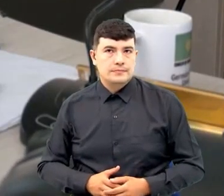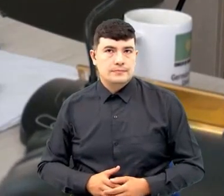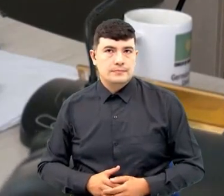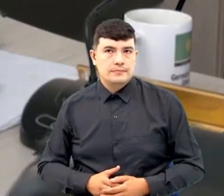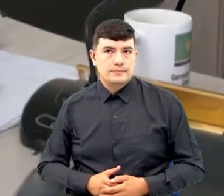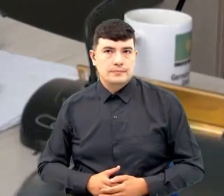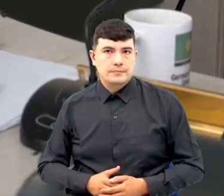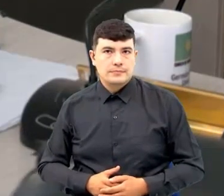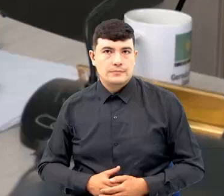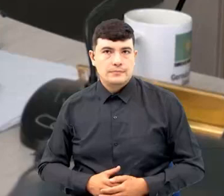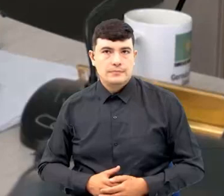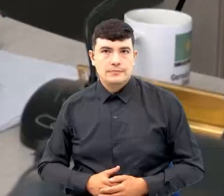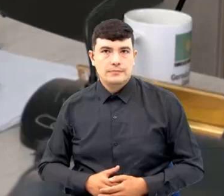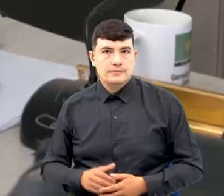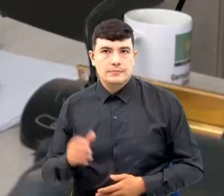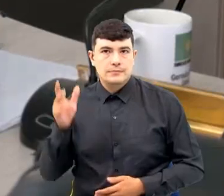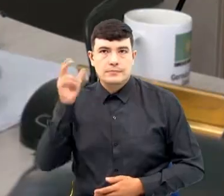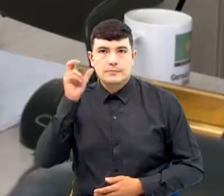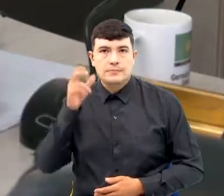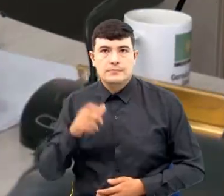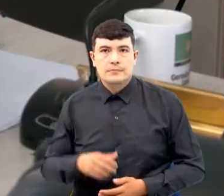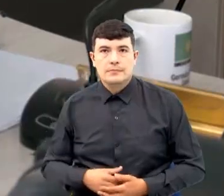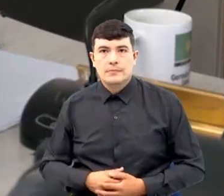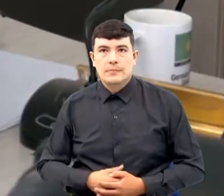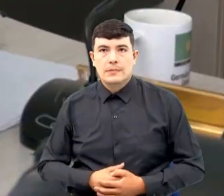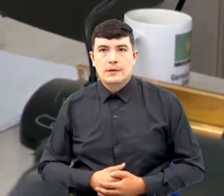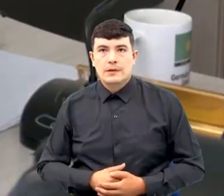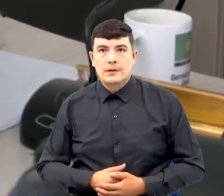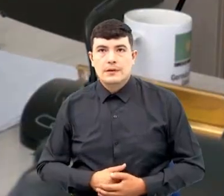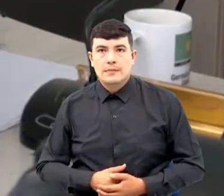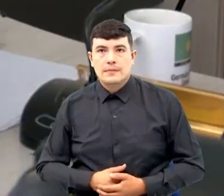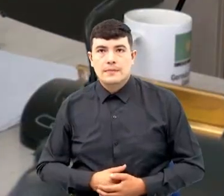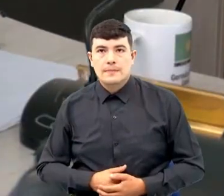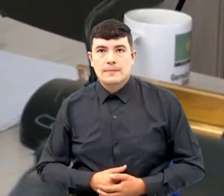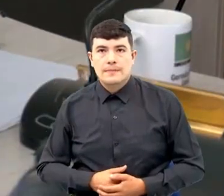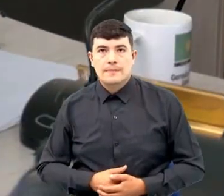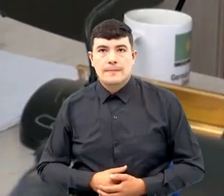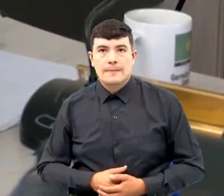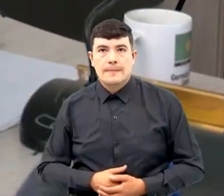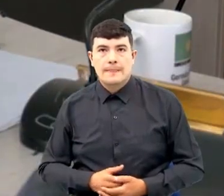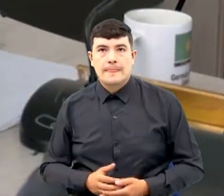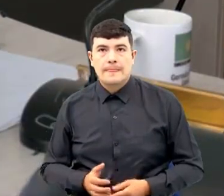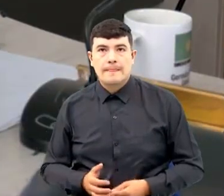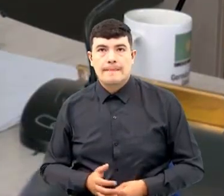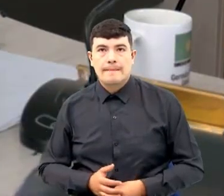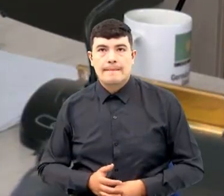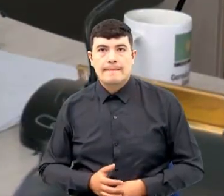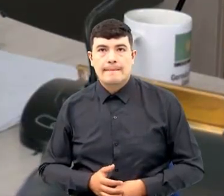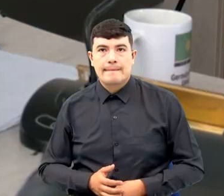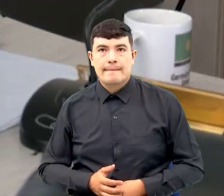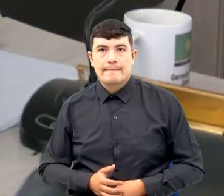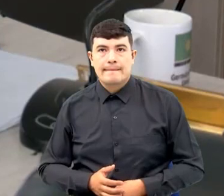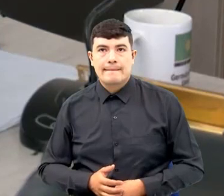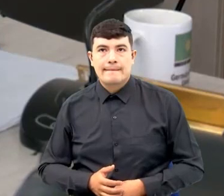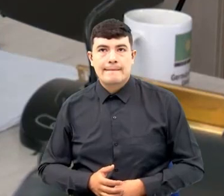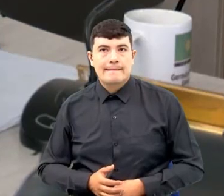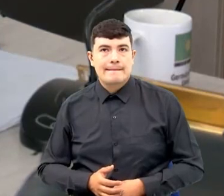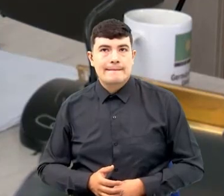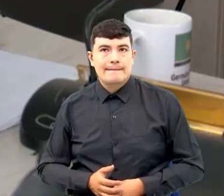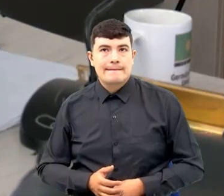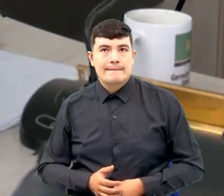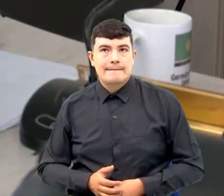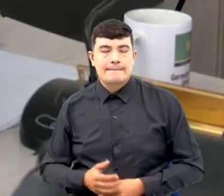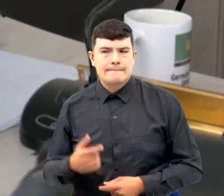no para salir acá. Señor presidente, en este momento se le han terminado sus cinco minutos. Bueno, entonces yo quiero que usted